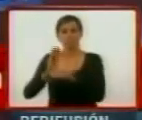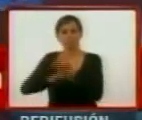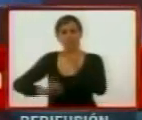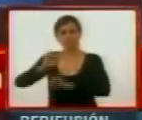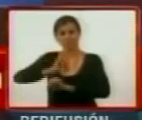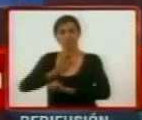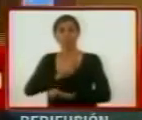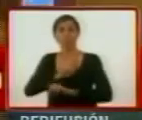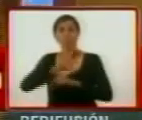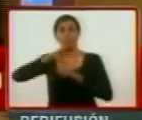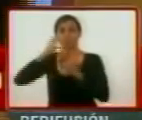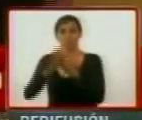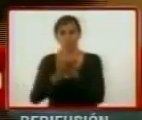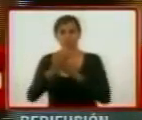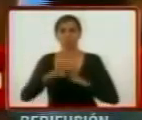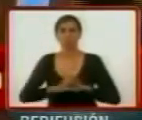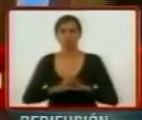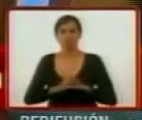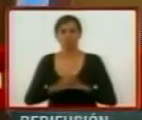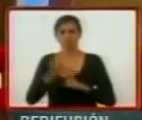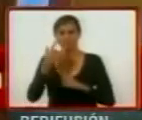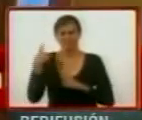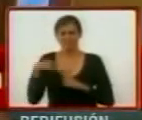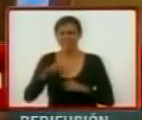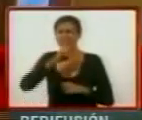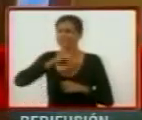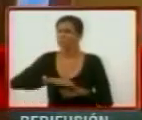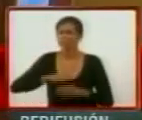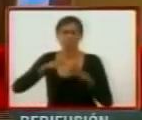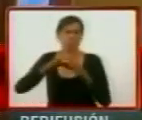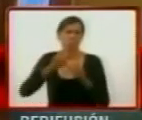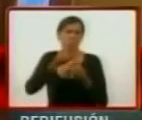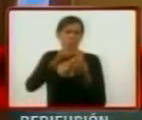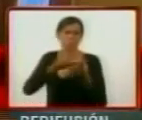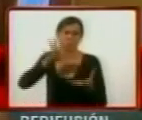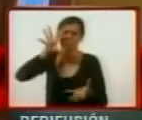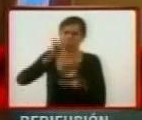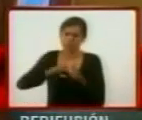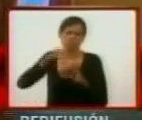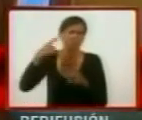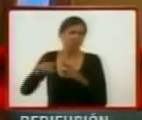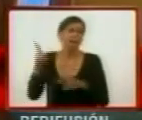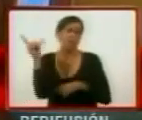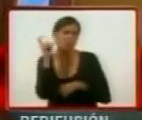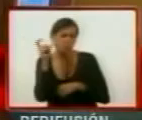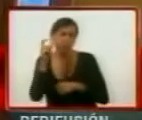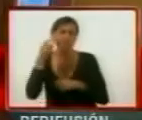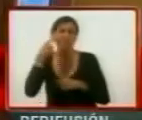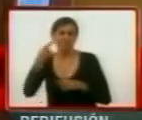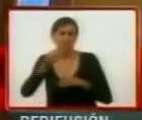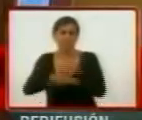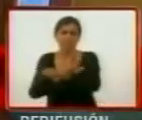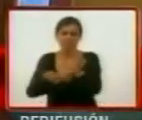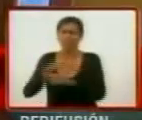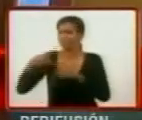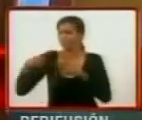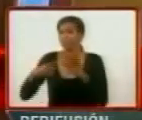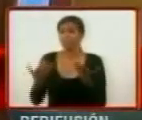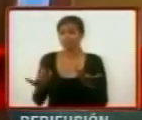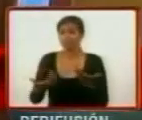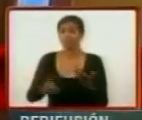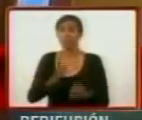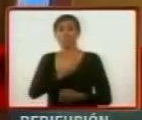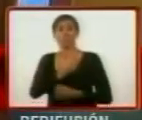Patrimonio Cultural. Que tienen la historia, tienen todos los recuentos, tienen registro, audio, video, película. Entonces, bueno, patrimonio